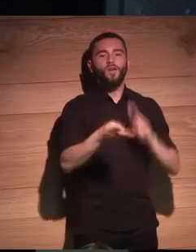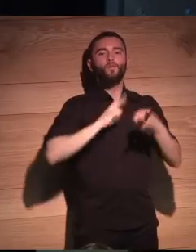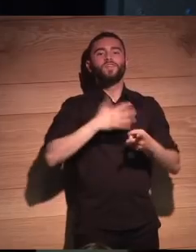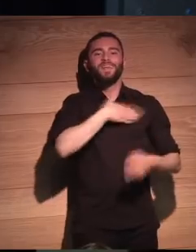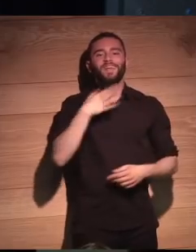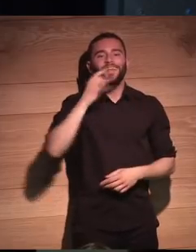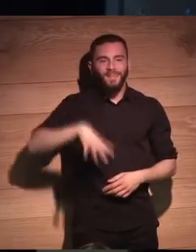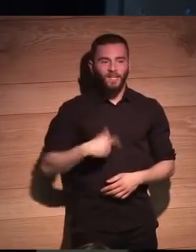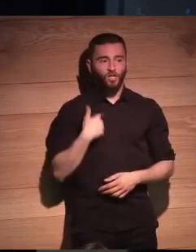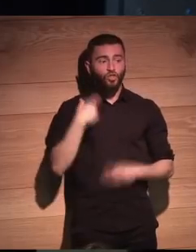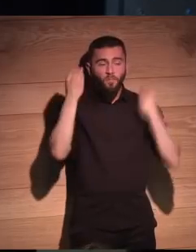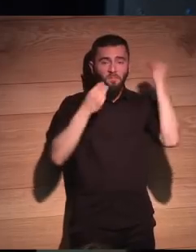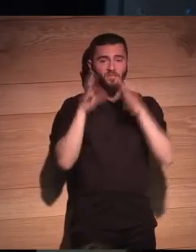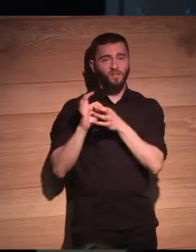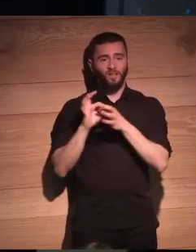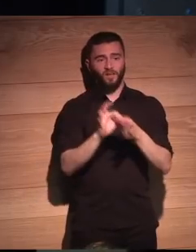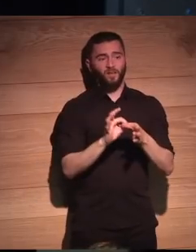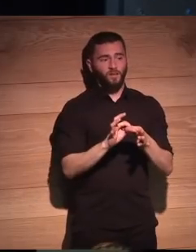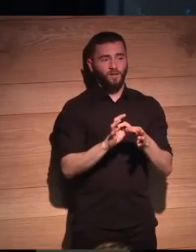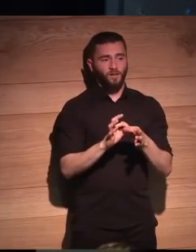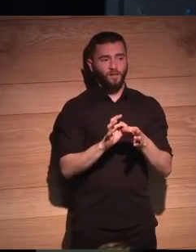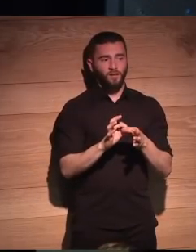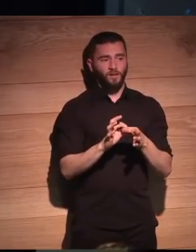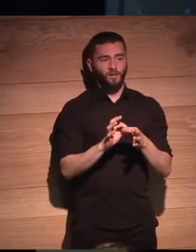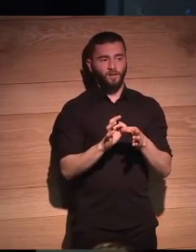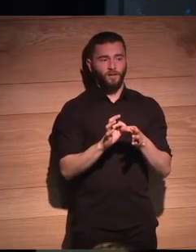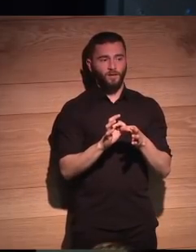que Lovecraft tiene que ver en todo esto. Wow.